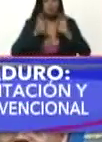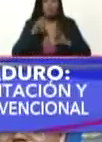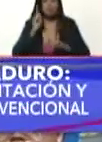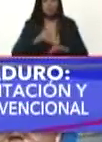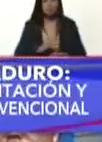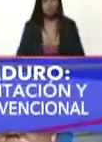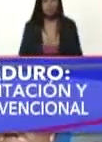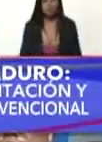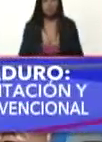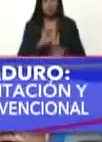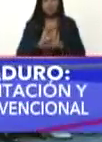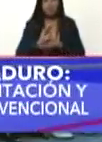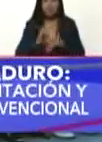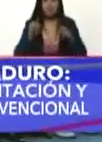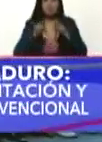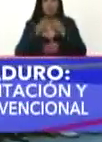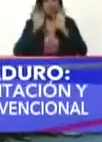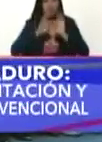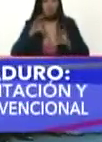Prever